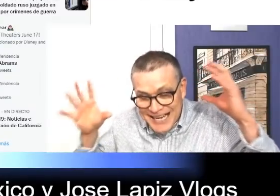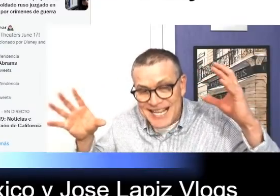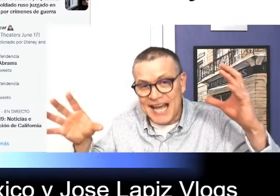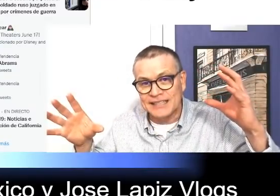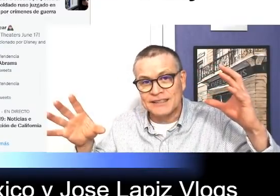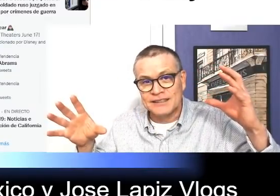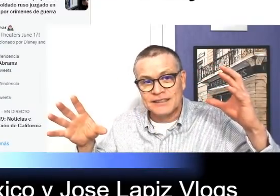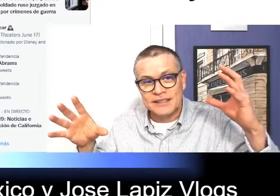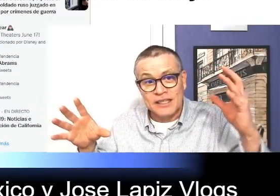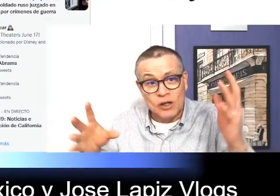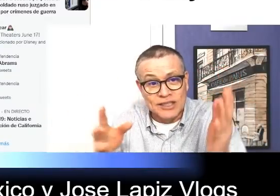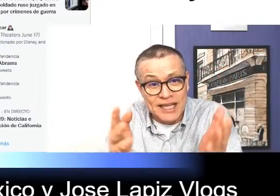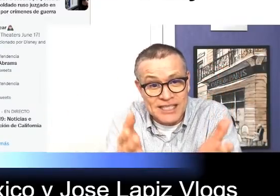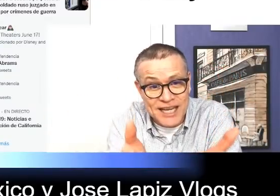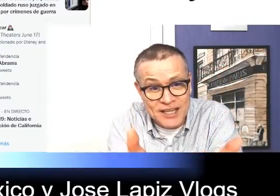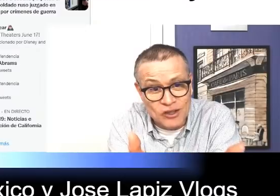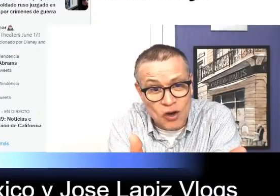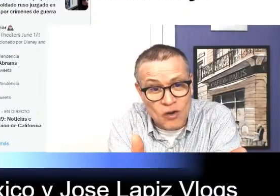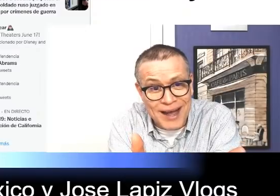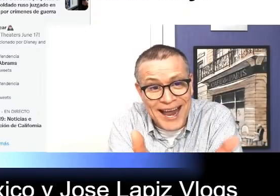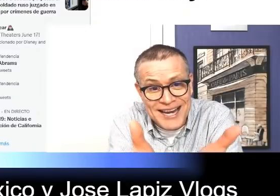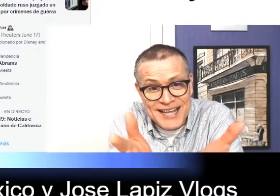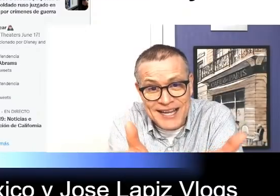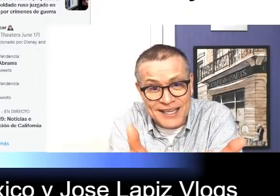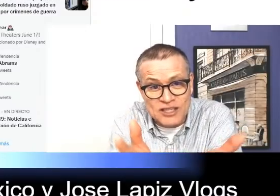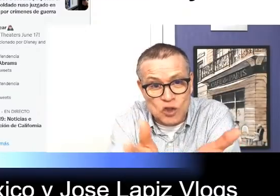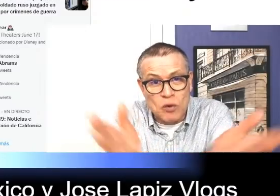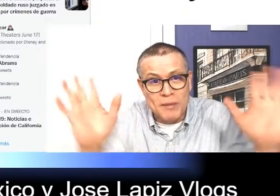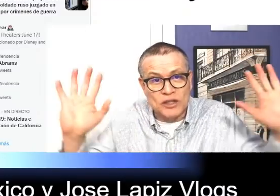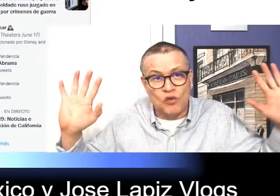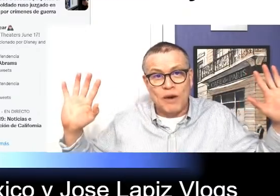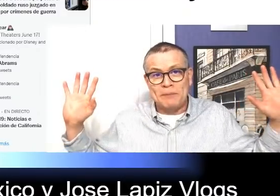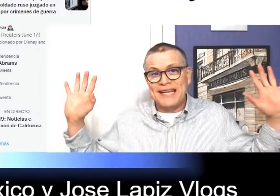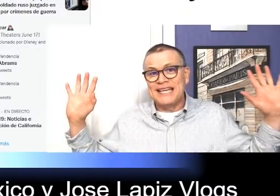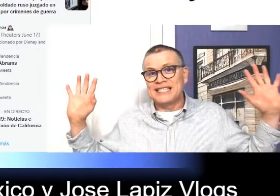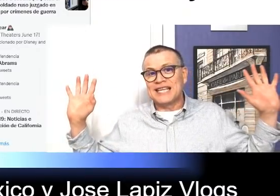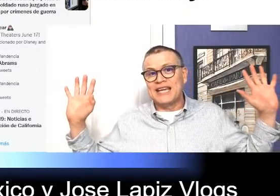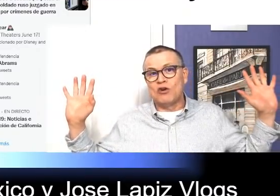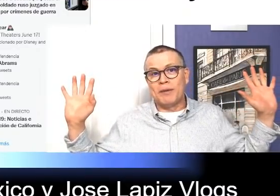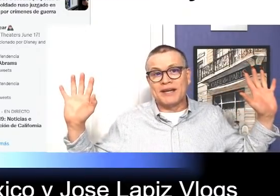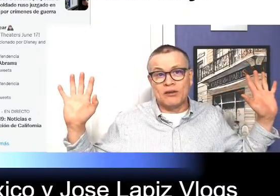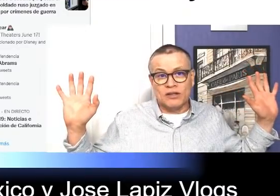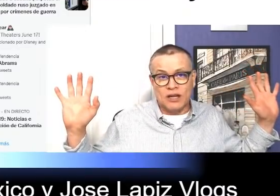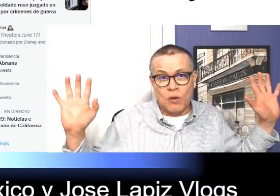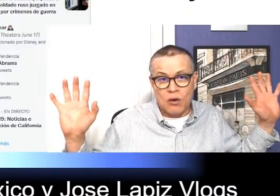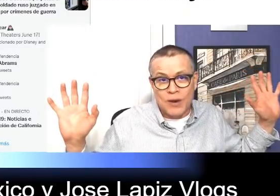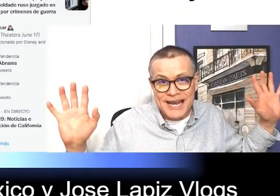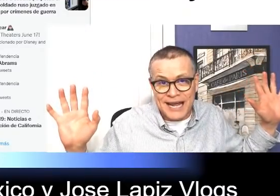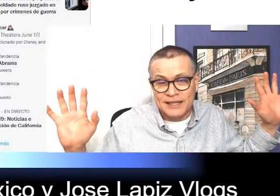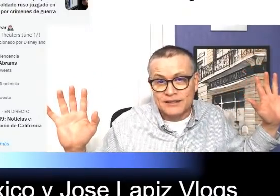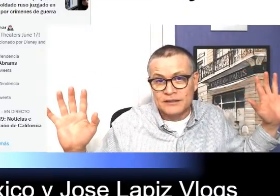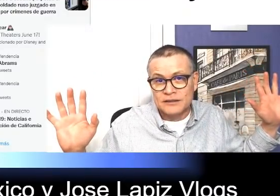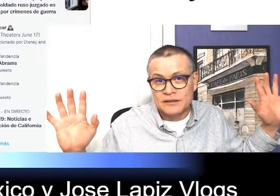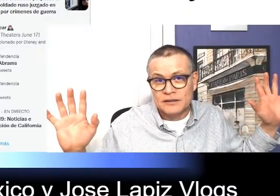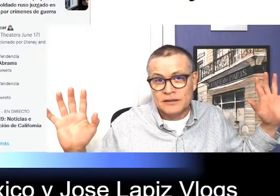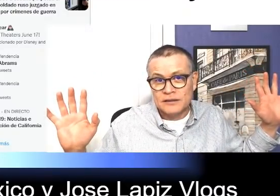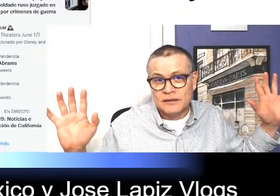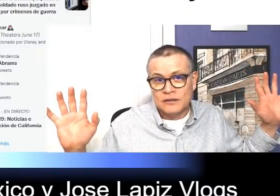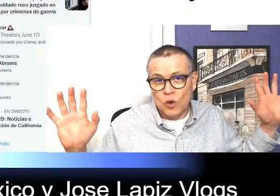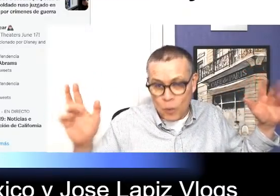entiendan lo está diciendo alguien que en su momento fue priísta y gobernador de coahuila